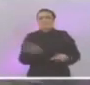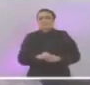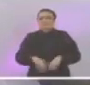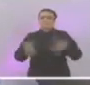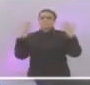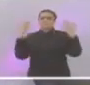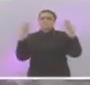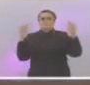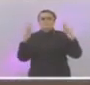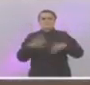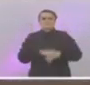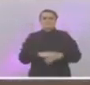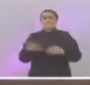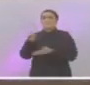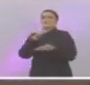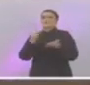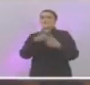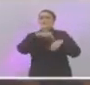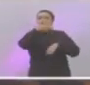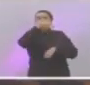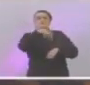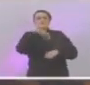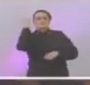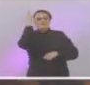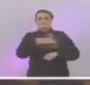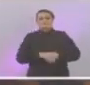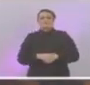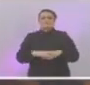gran parque para la zona media.